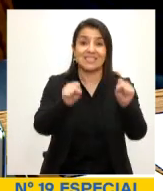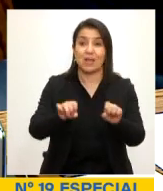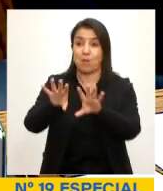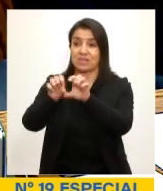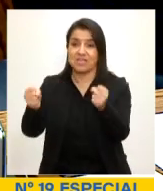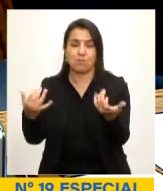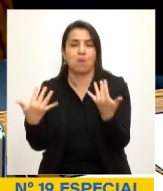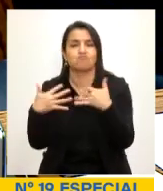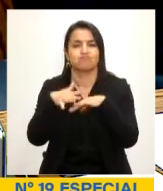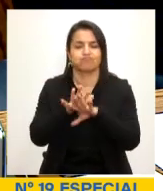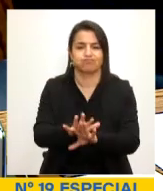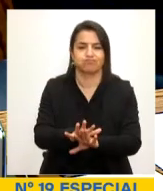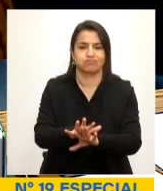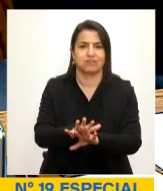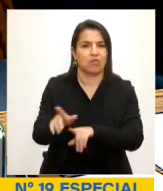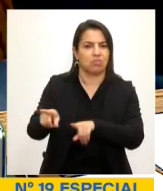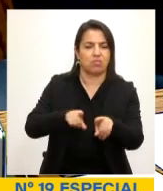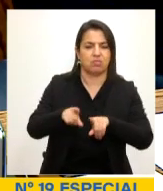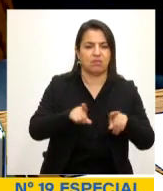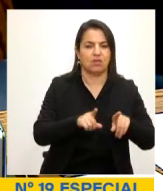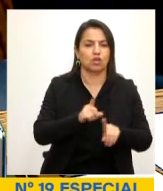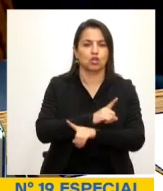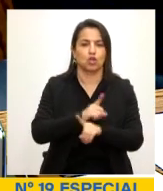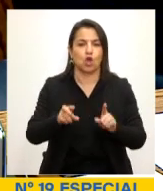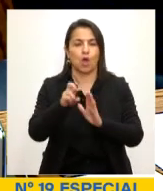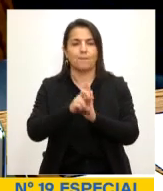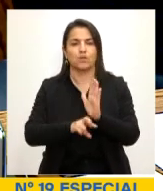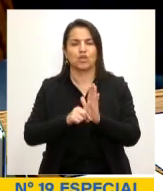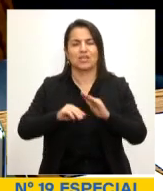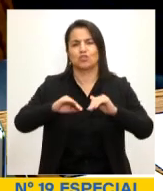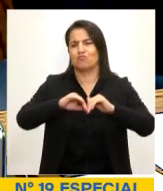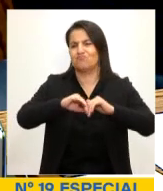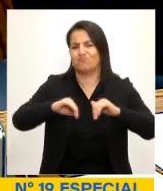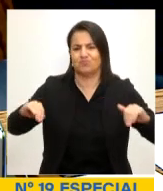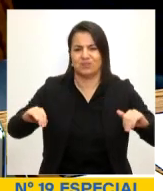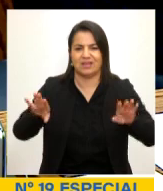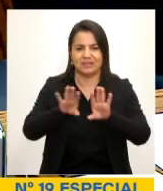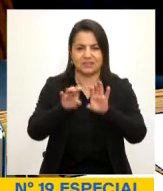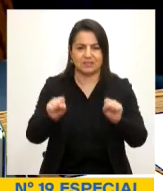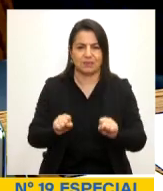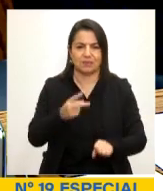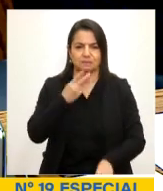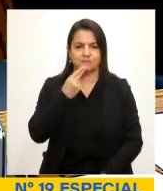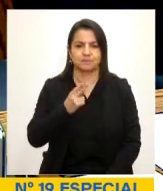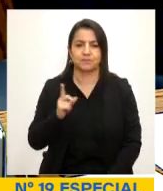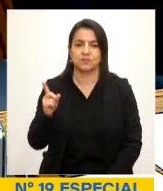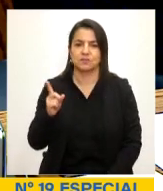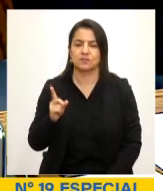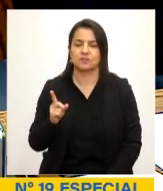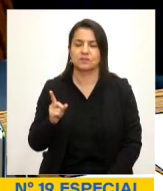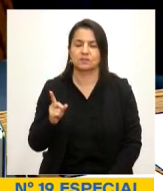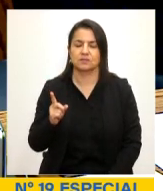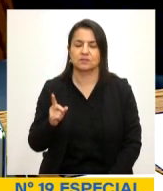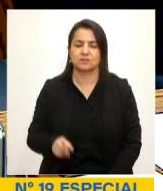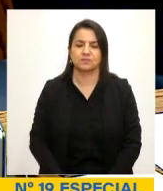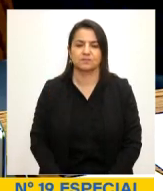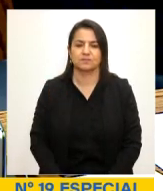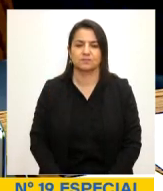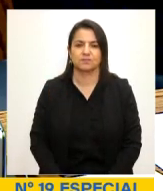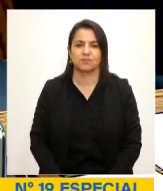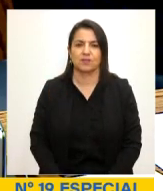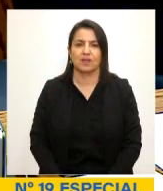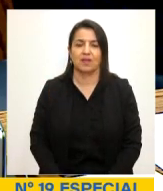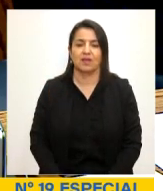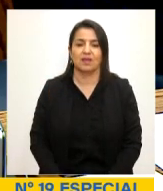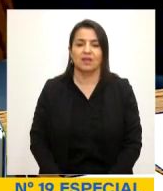no lo que creemos que este proyecto hará segregar aún más los sistemas segregar más